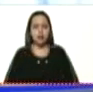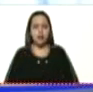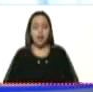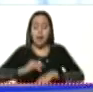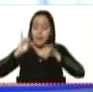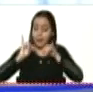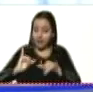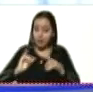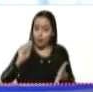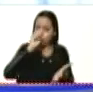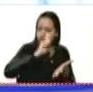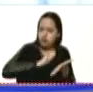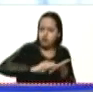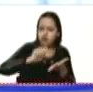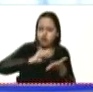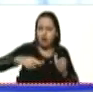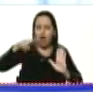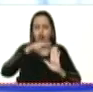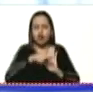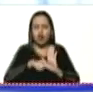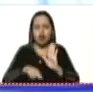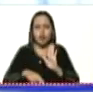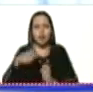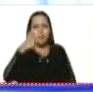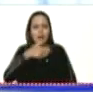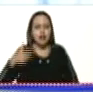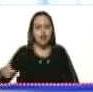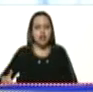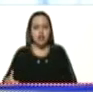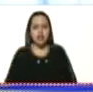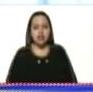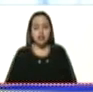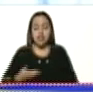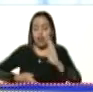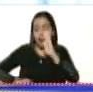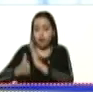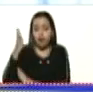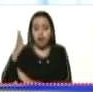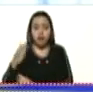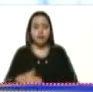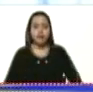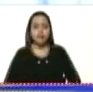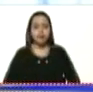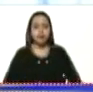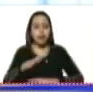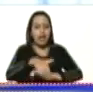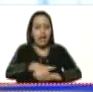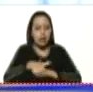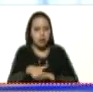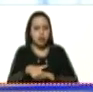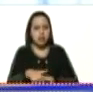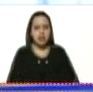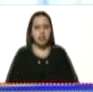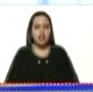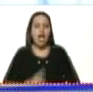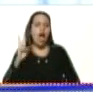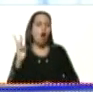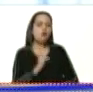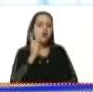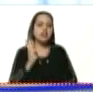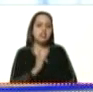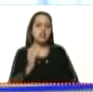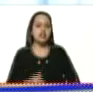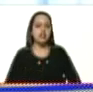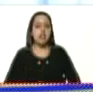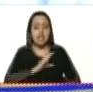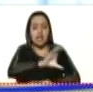letra salen las instrucciones para los diplomáticos enviados a Londres, a Washington, al Caribe y a las propias